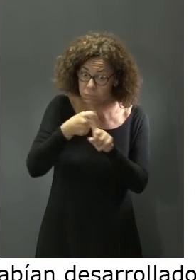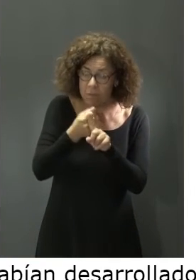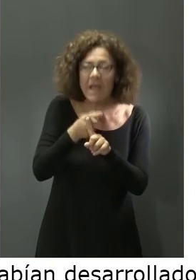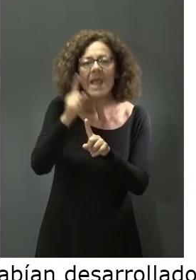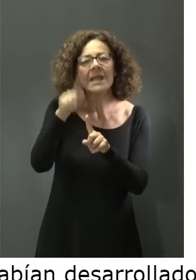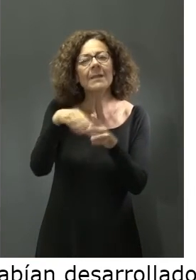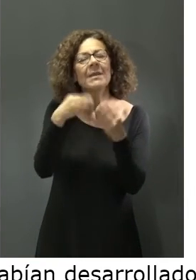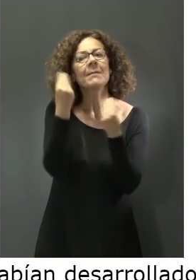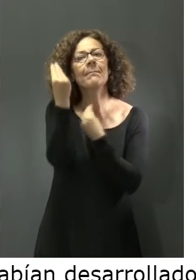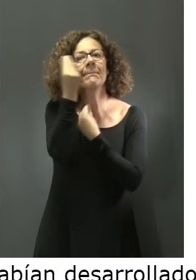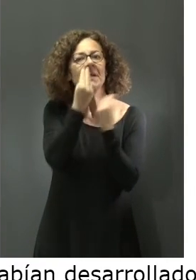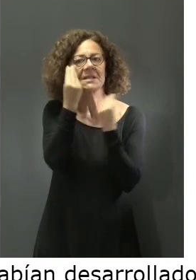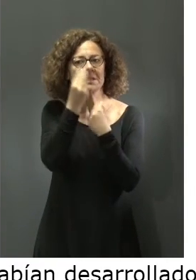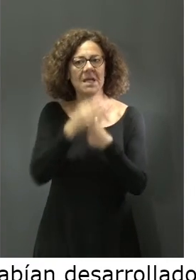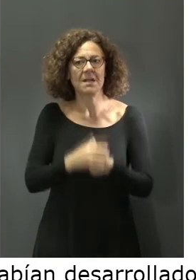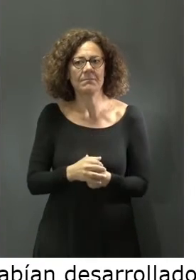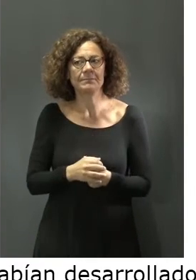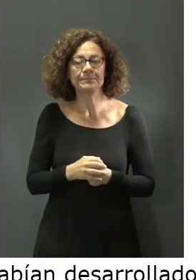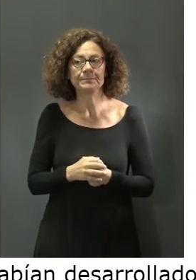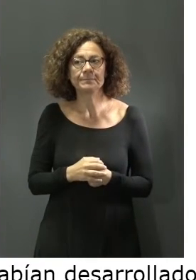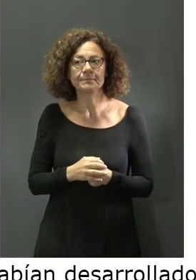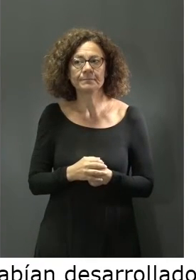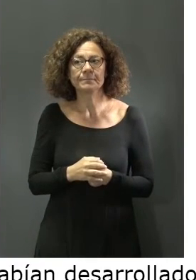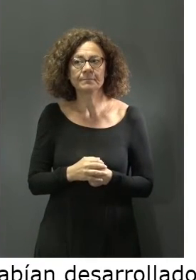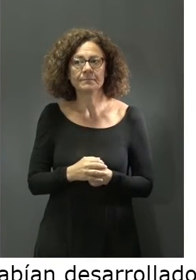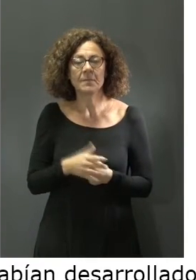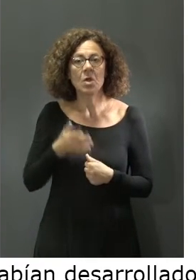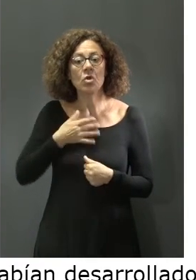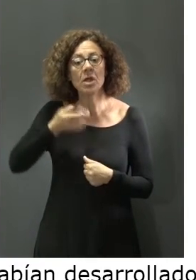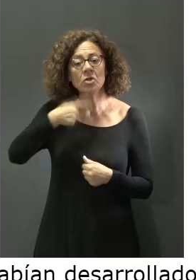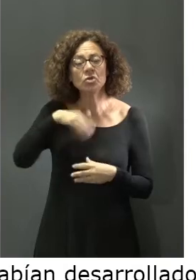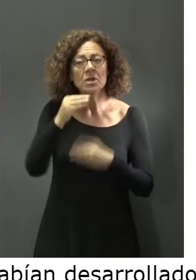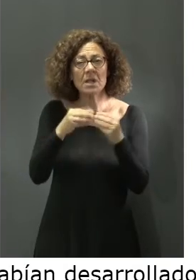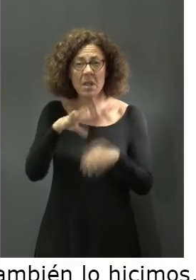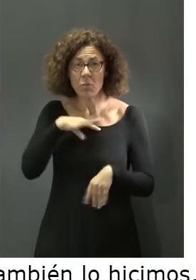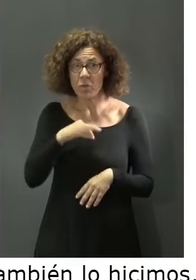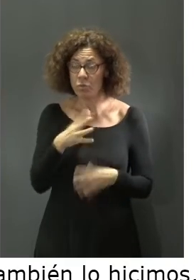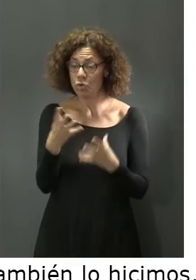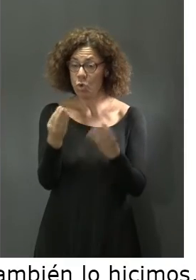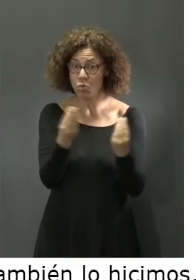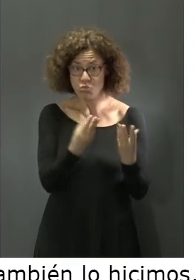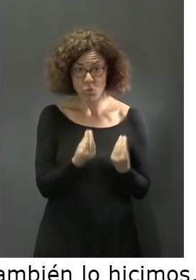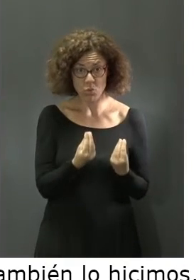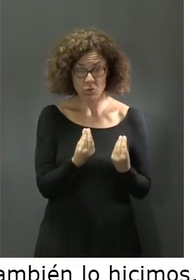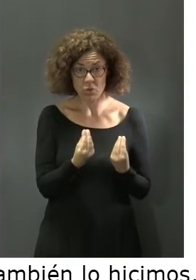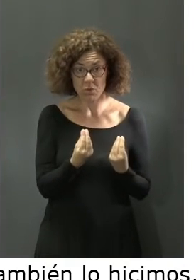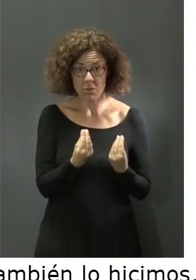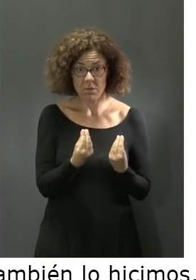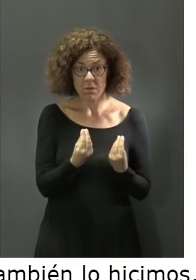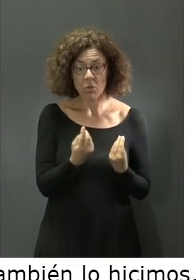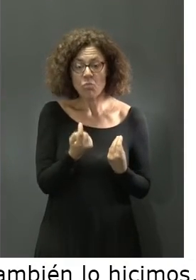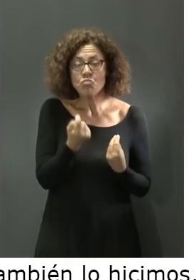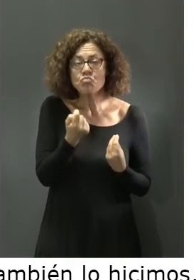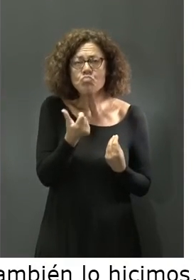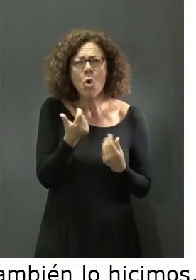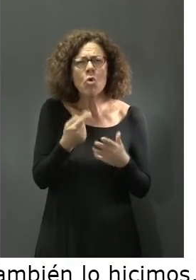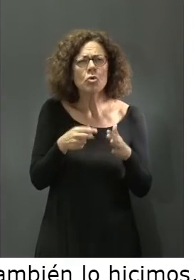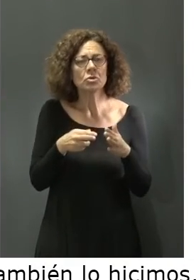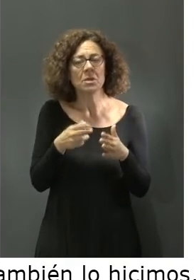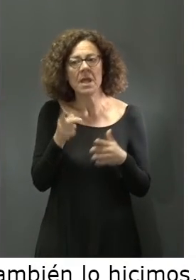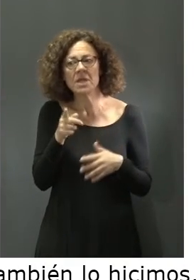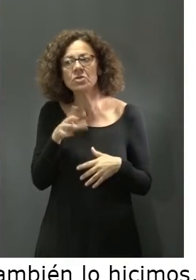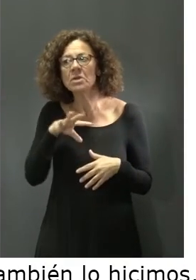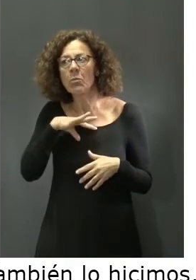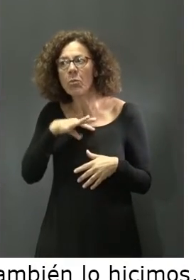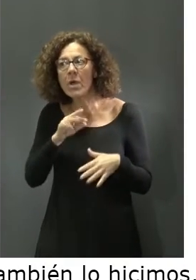que pensar que es mucho lo que podemos hacer con poco. Además, si ya nos dan recursos, esto ya puede